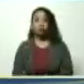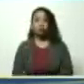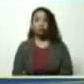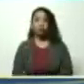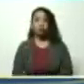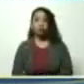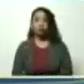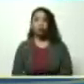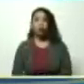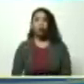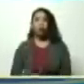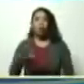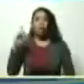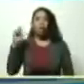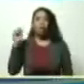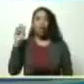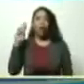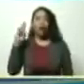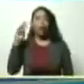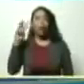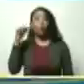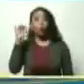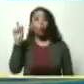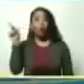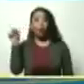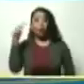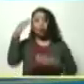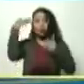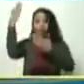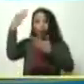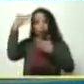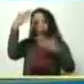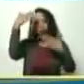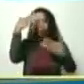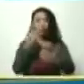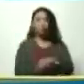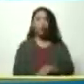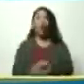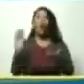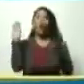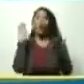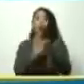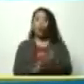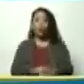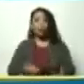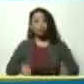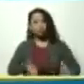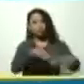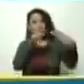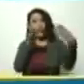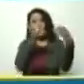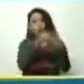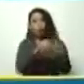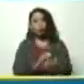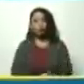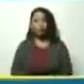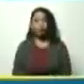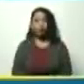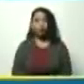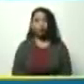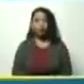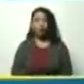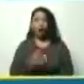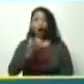Darwin Darwin González saludo Darwin tenemos que volver a vernos está el